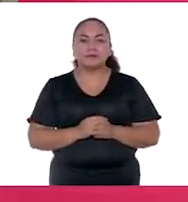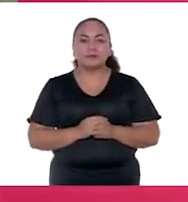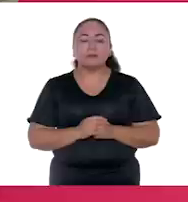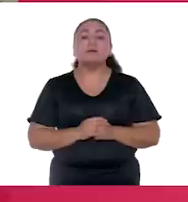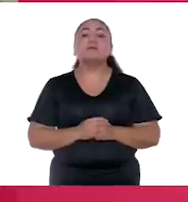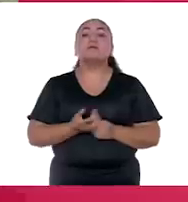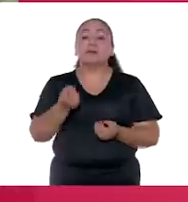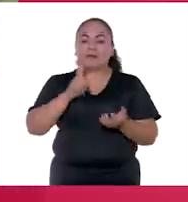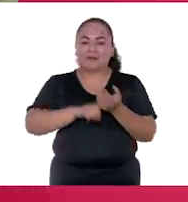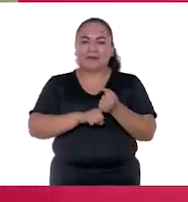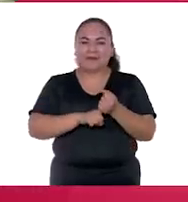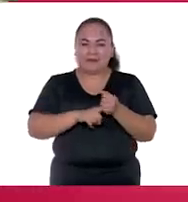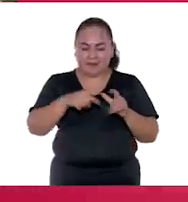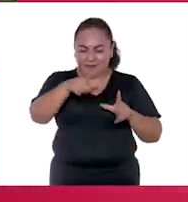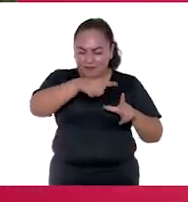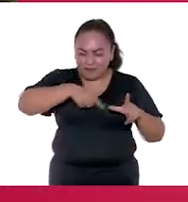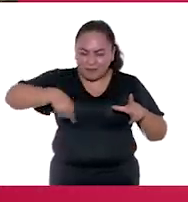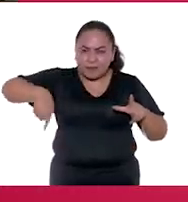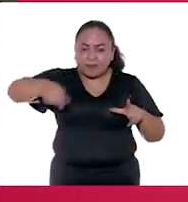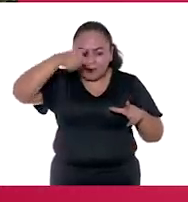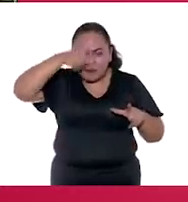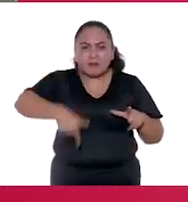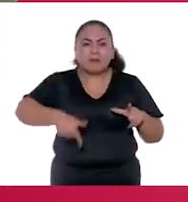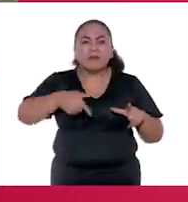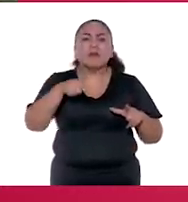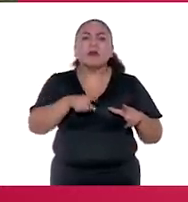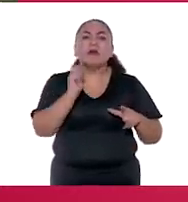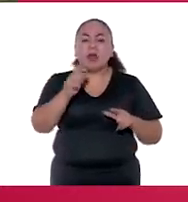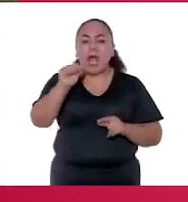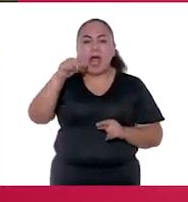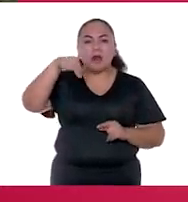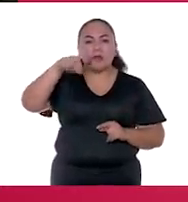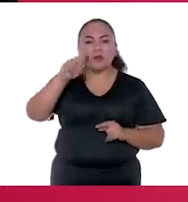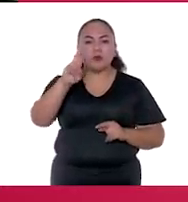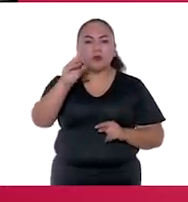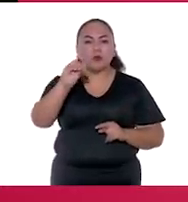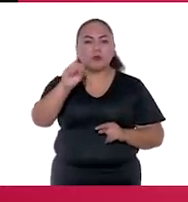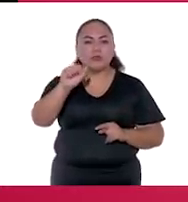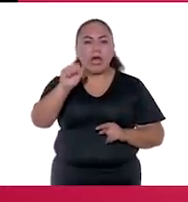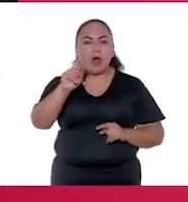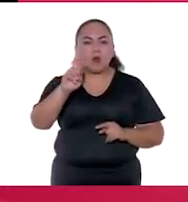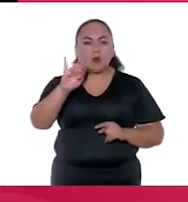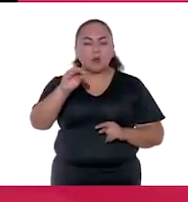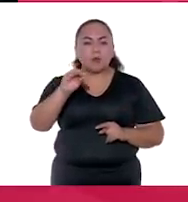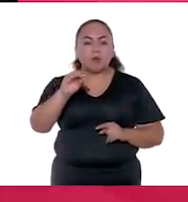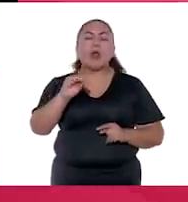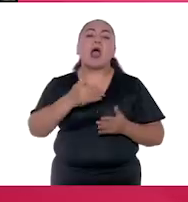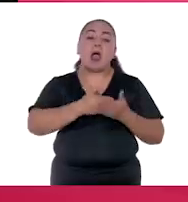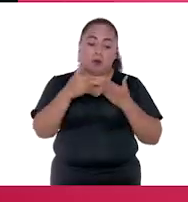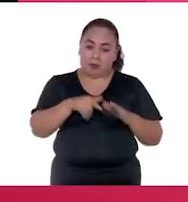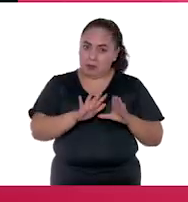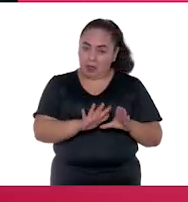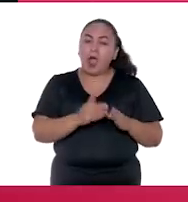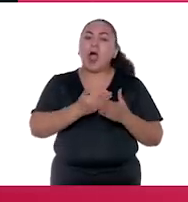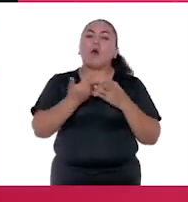En medio de la cuadrícula se encontraron los restos de un androsaurio y lo que hay ahora son réplicas de los huesos.